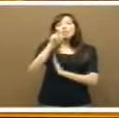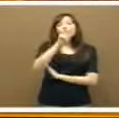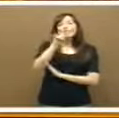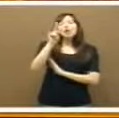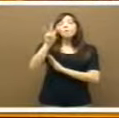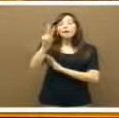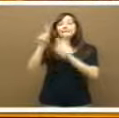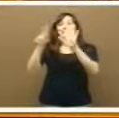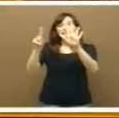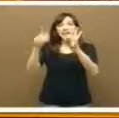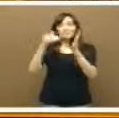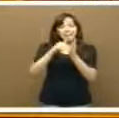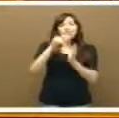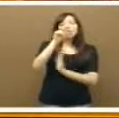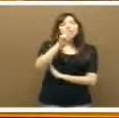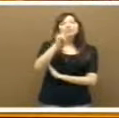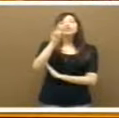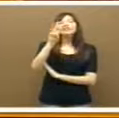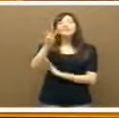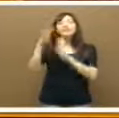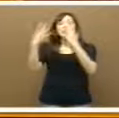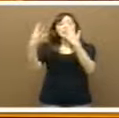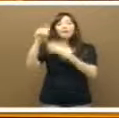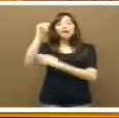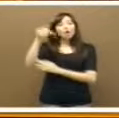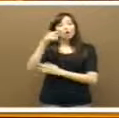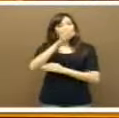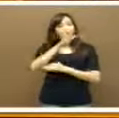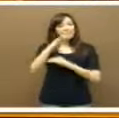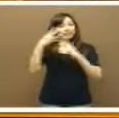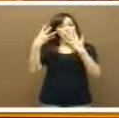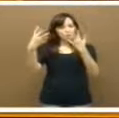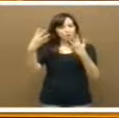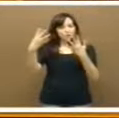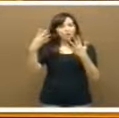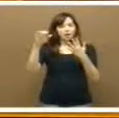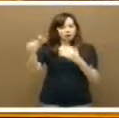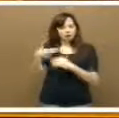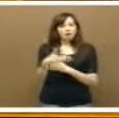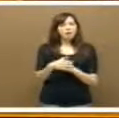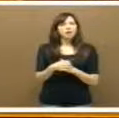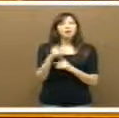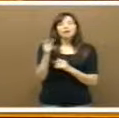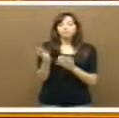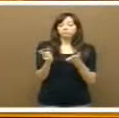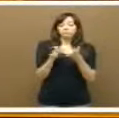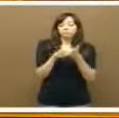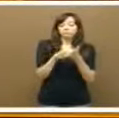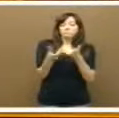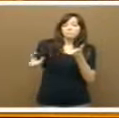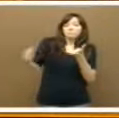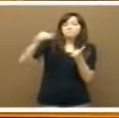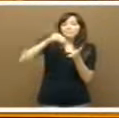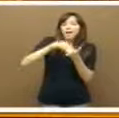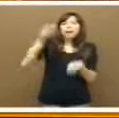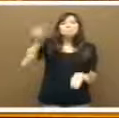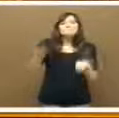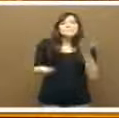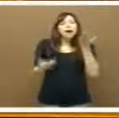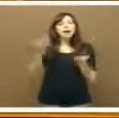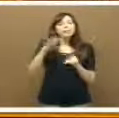.239,49. Se aporta el balance de situación de la tesorería